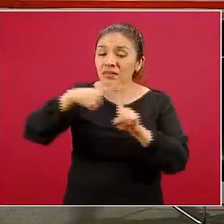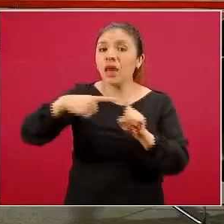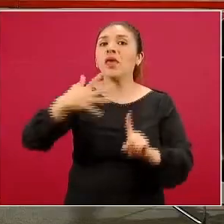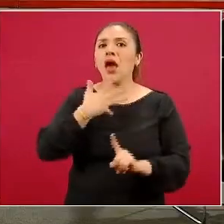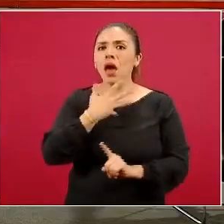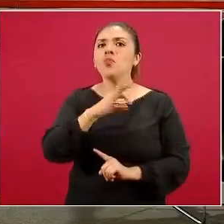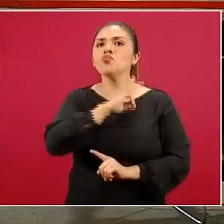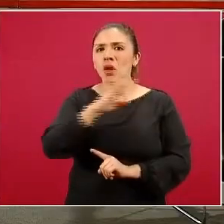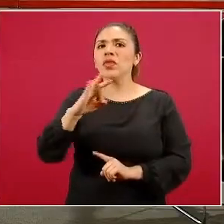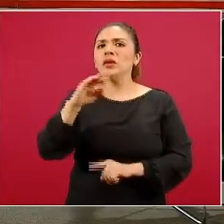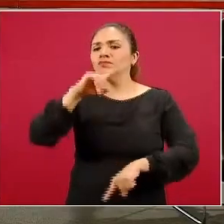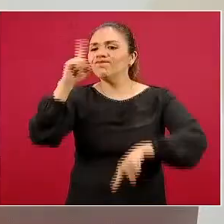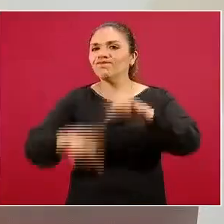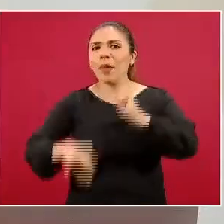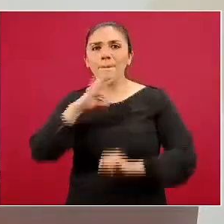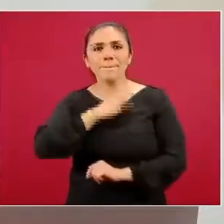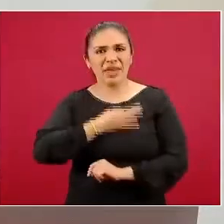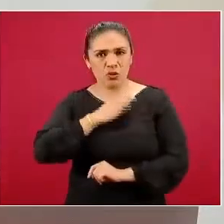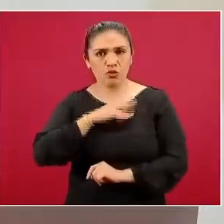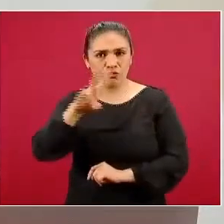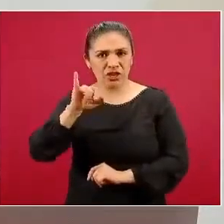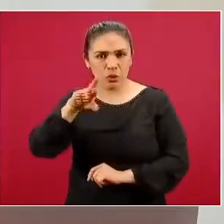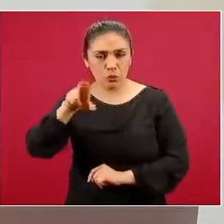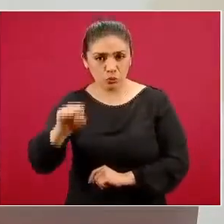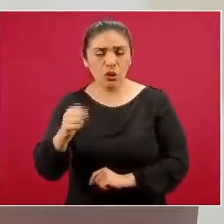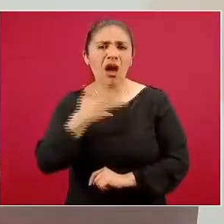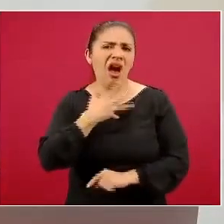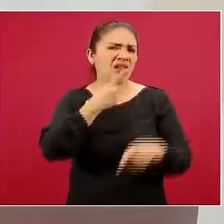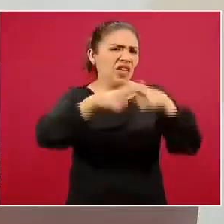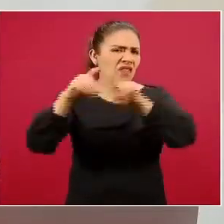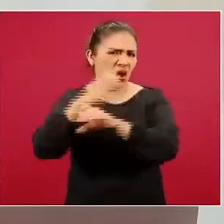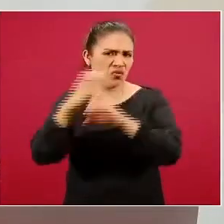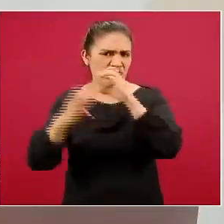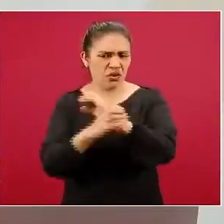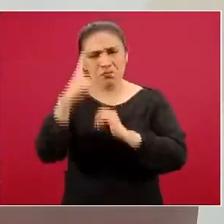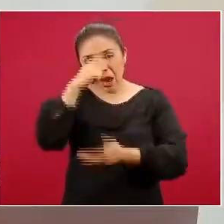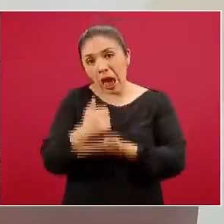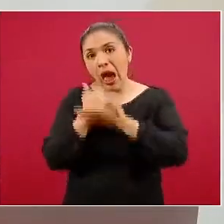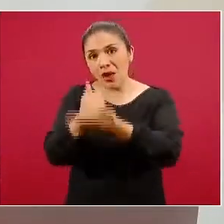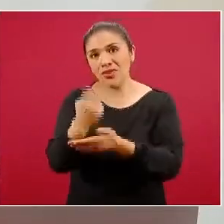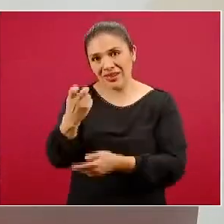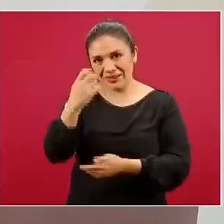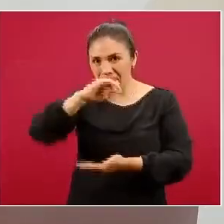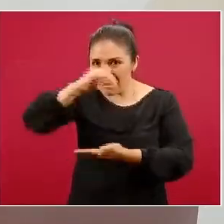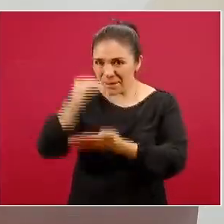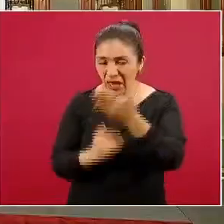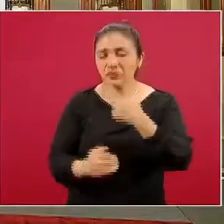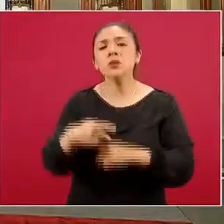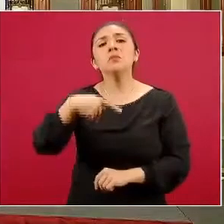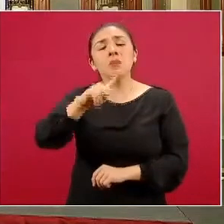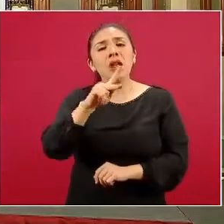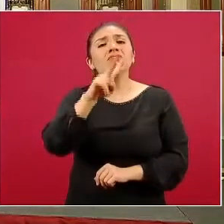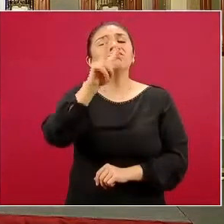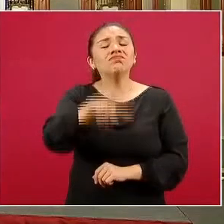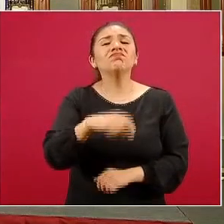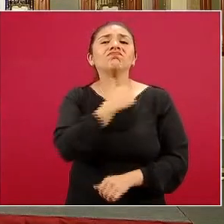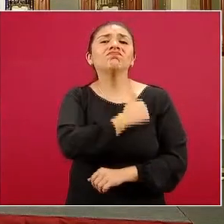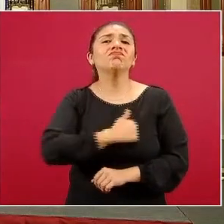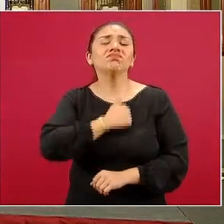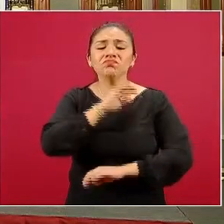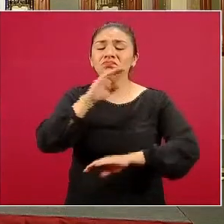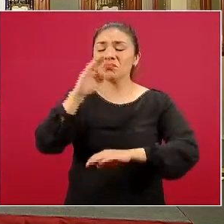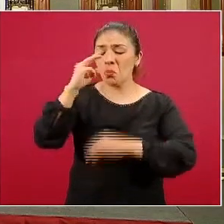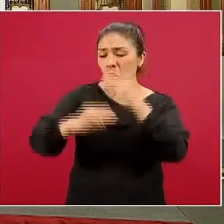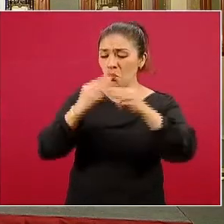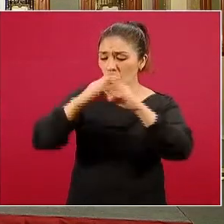supresión viral. Existen diferentes factores que van a hacer que esto se logre, y desafortunadamente ocasiona a nivel global